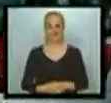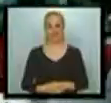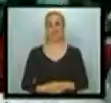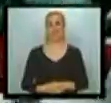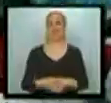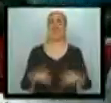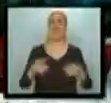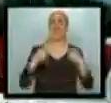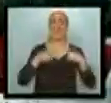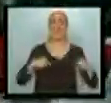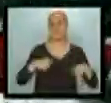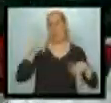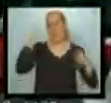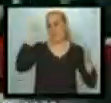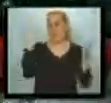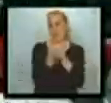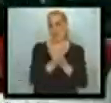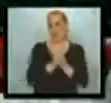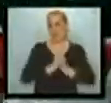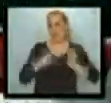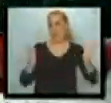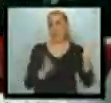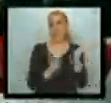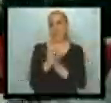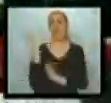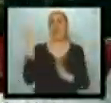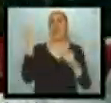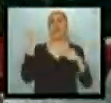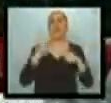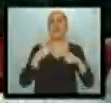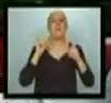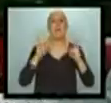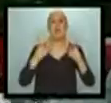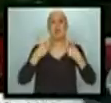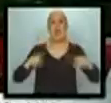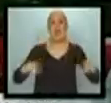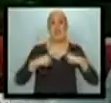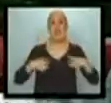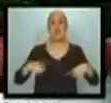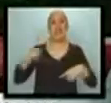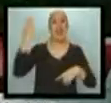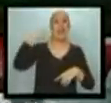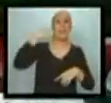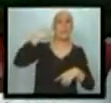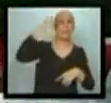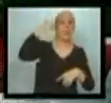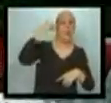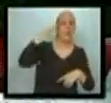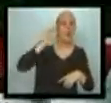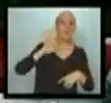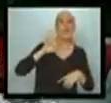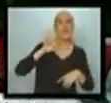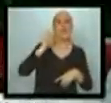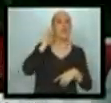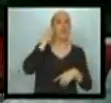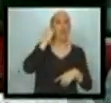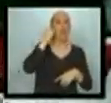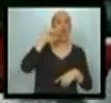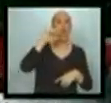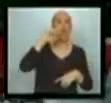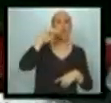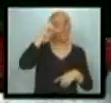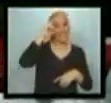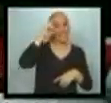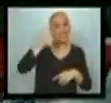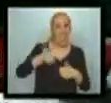La canción que va a quedar para siempre como recuerdo de este mundial, como aquellas estrofas de Italia 90 te remiten a Goicochea, la definición por